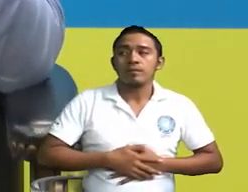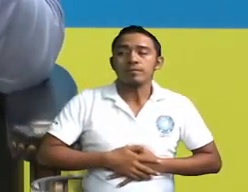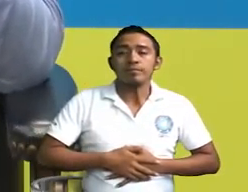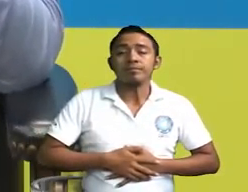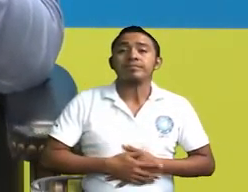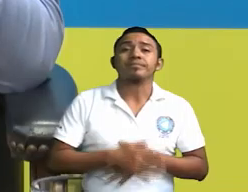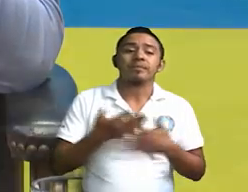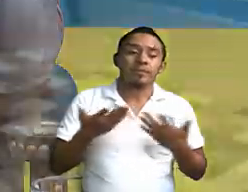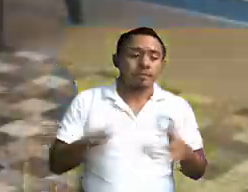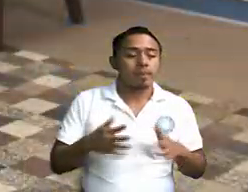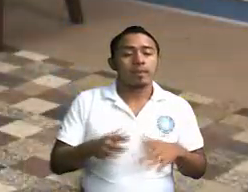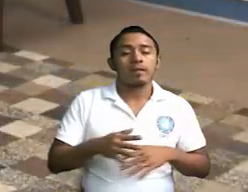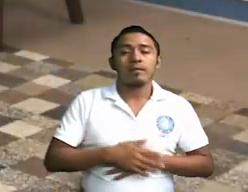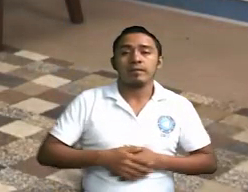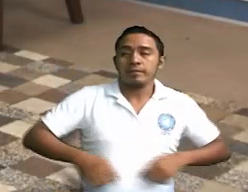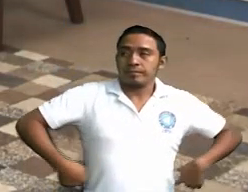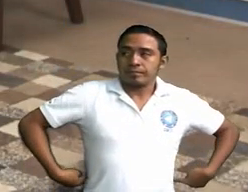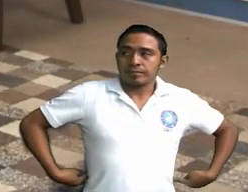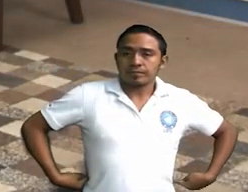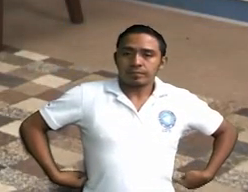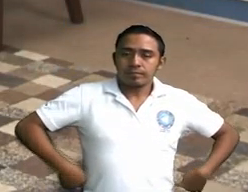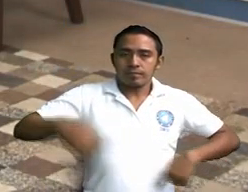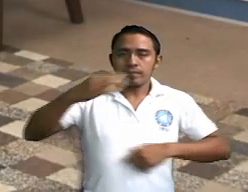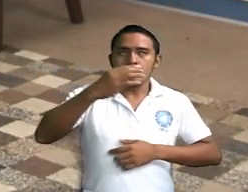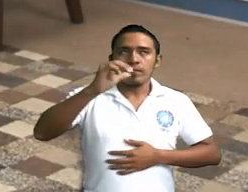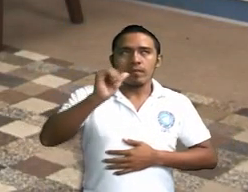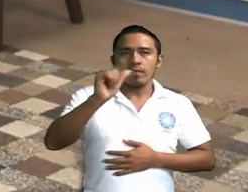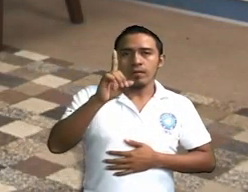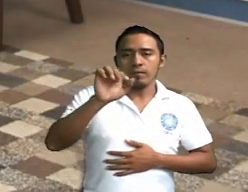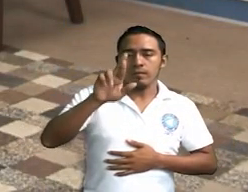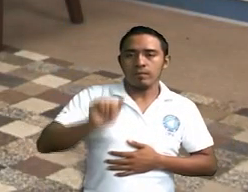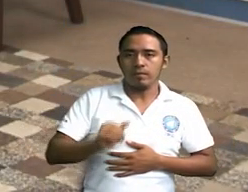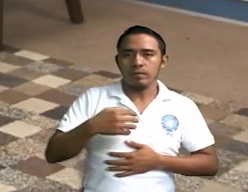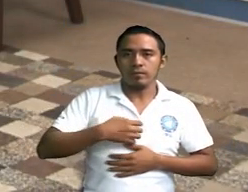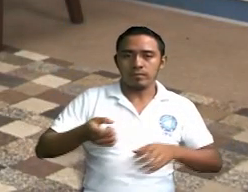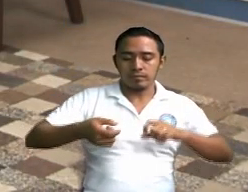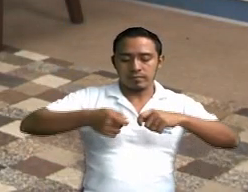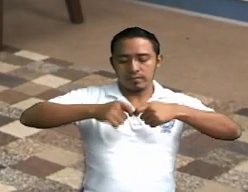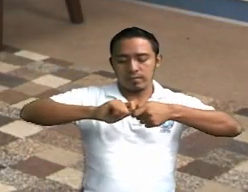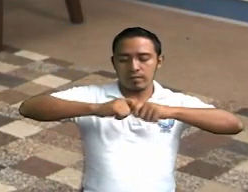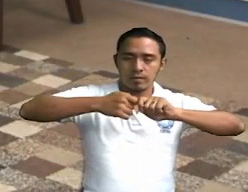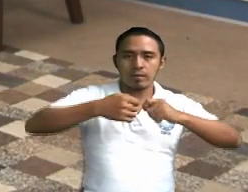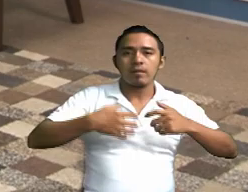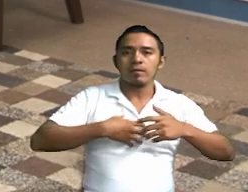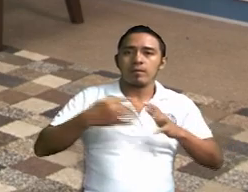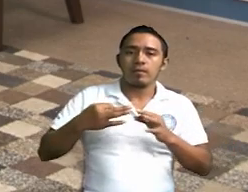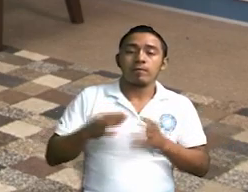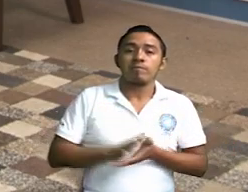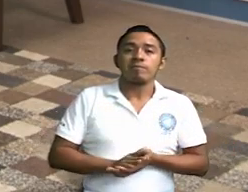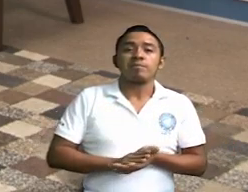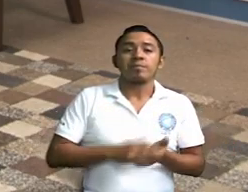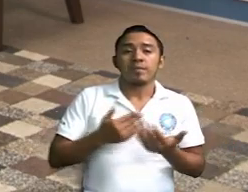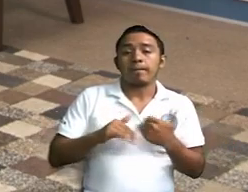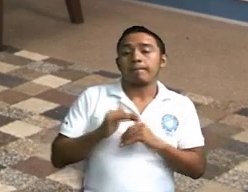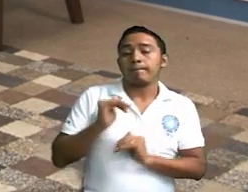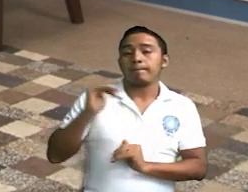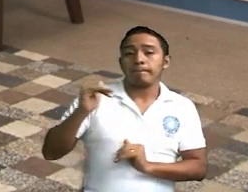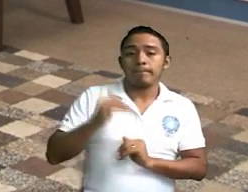la cadera es pues, una articulación, una de las articulaciones con mayor movilidad en el cuerpo, una de las articulaciones con